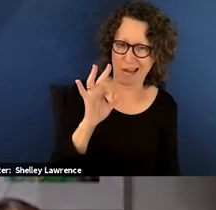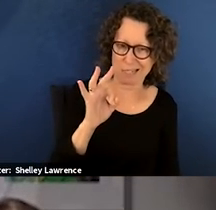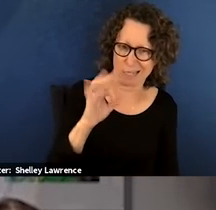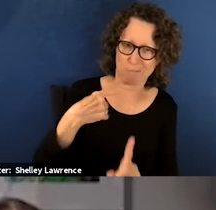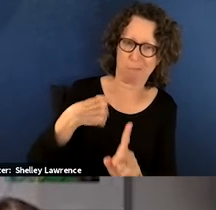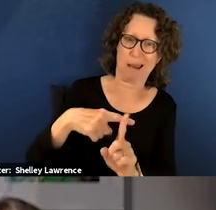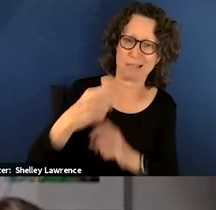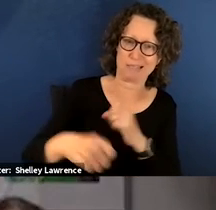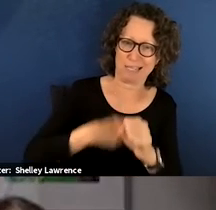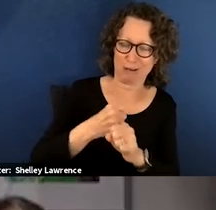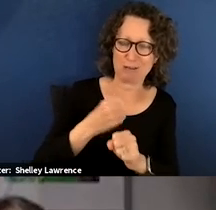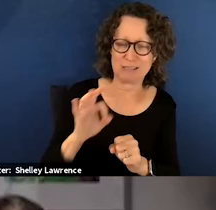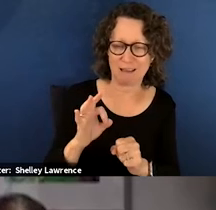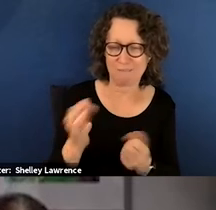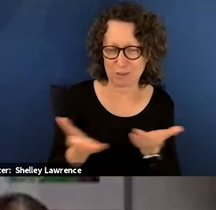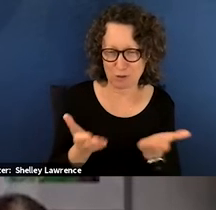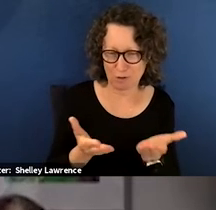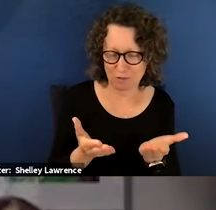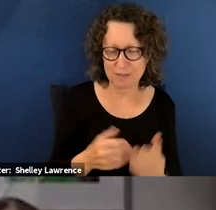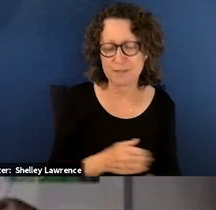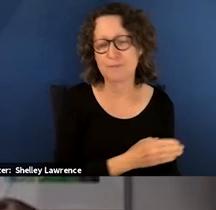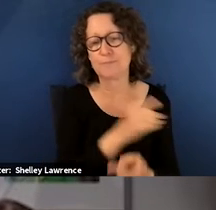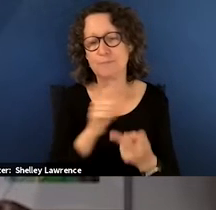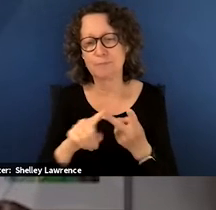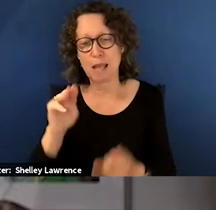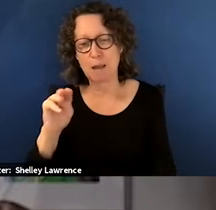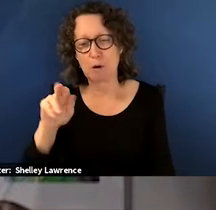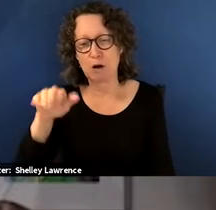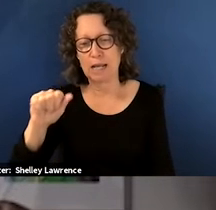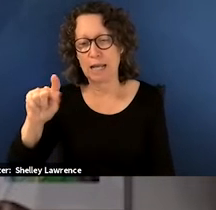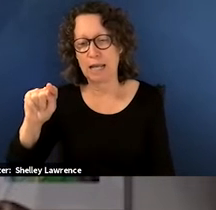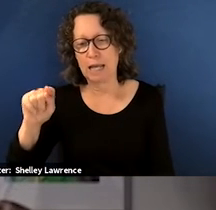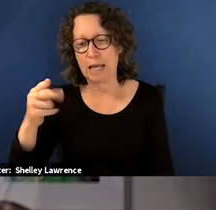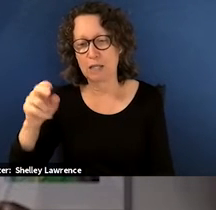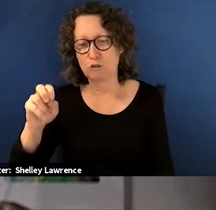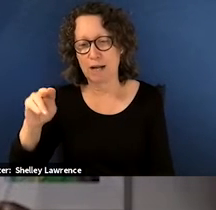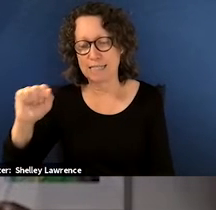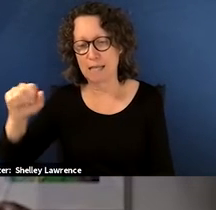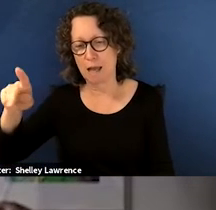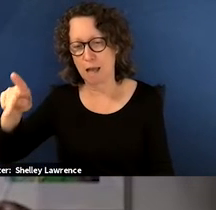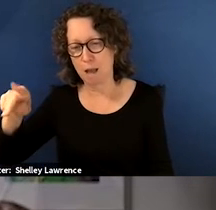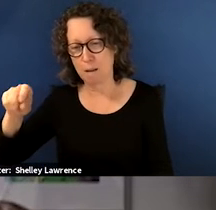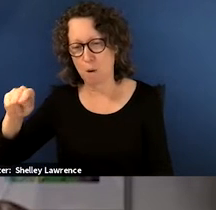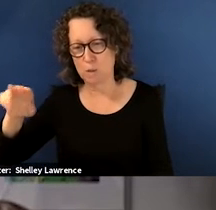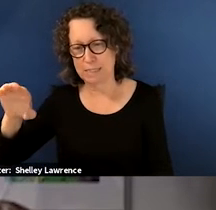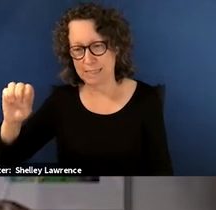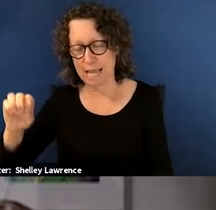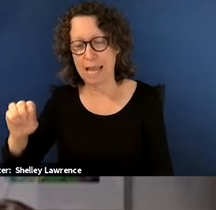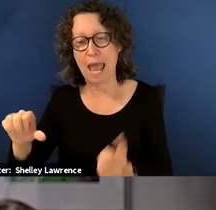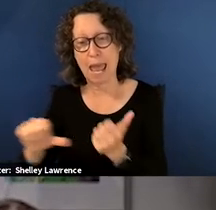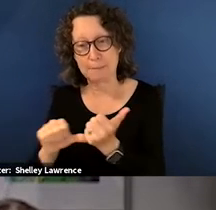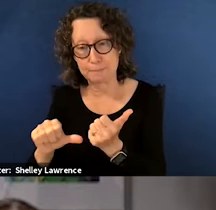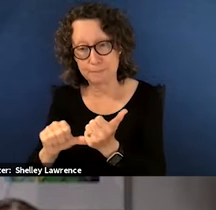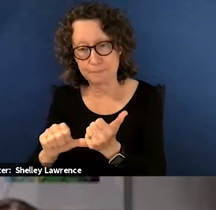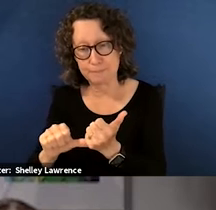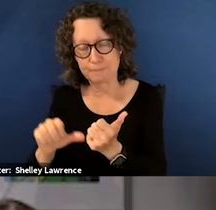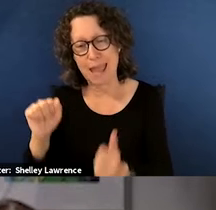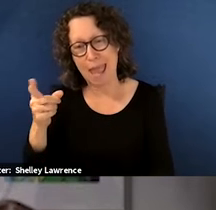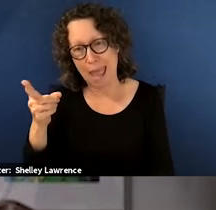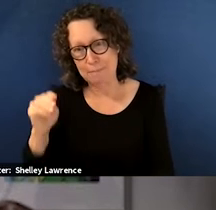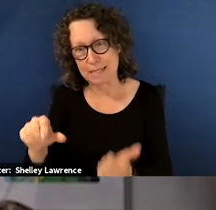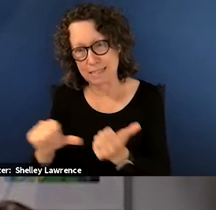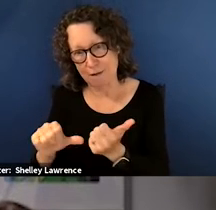quien se retira con más de 19 años de servicio. Y María Teresa Ponce, secretaria